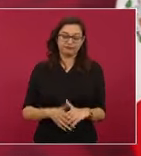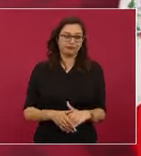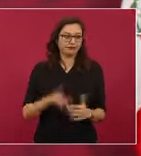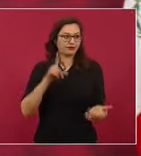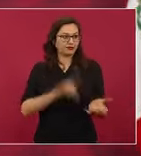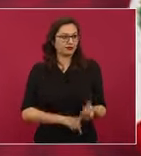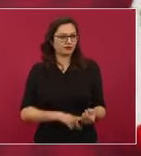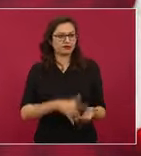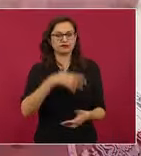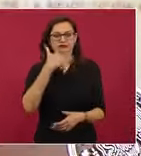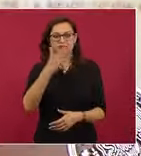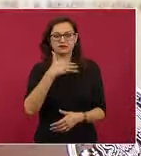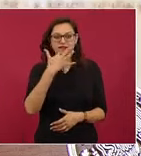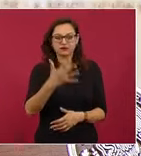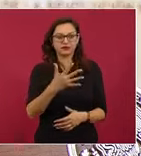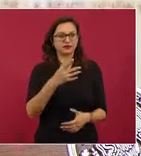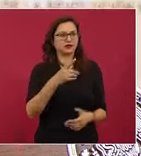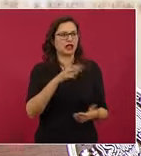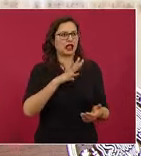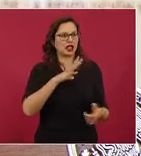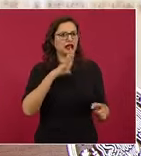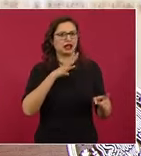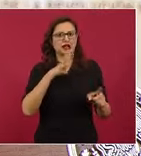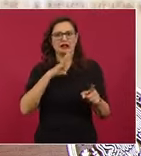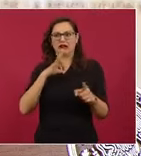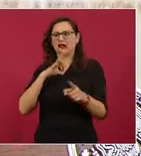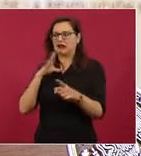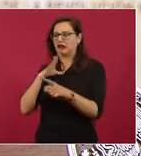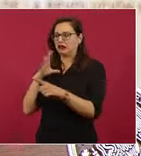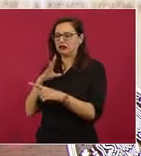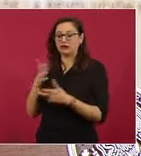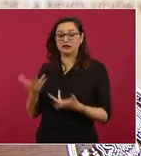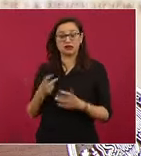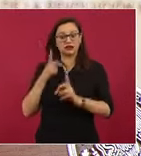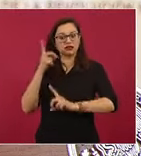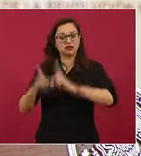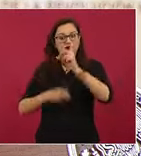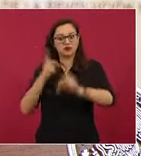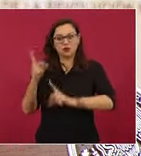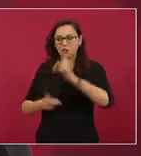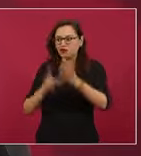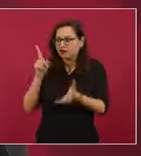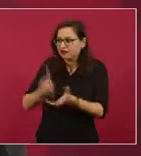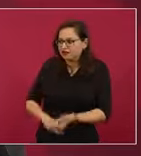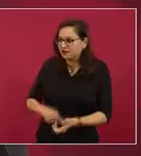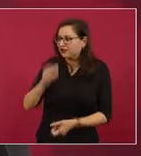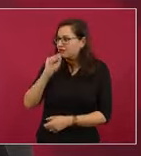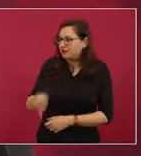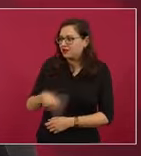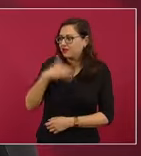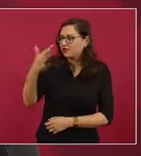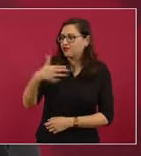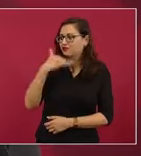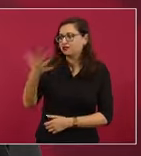en este caso en el deporte, que no debería de haber corrupción en ningún